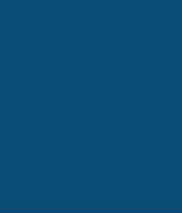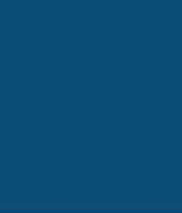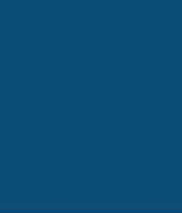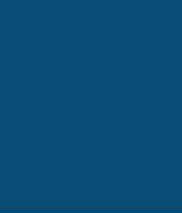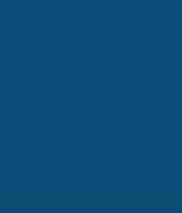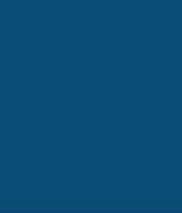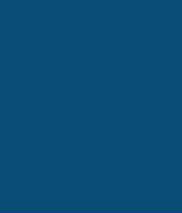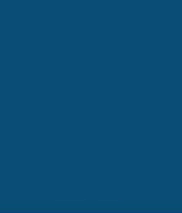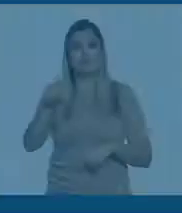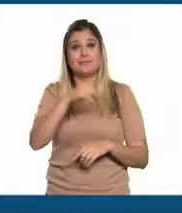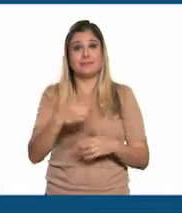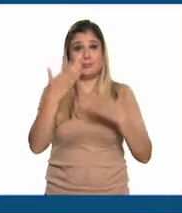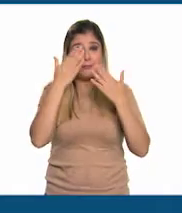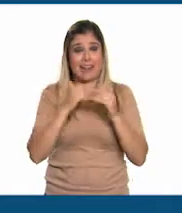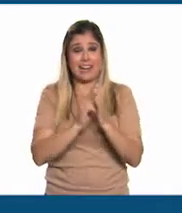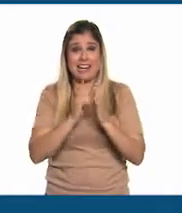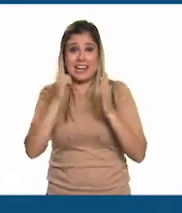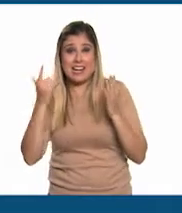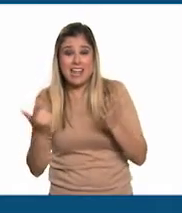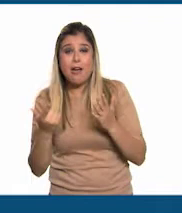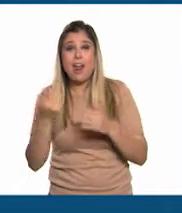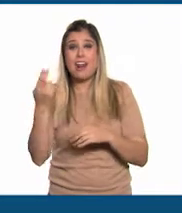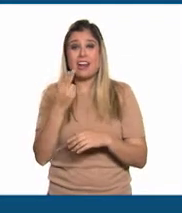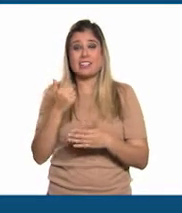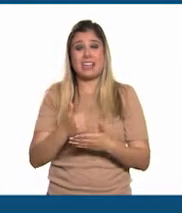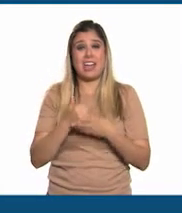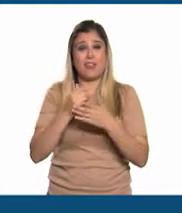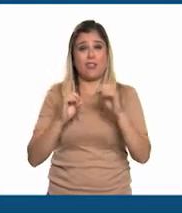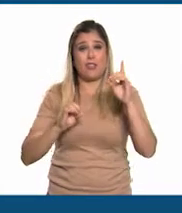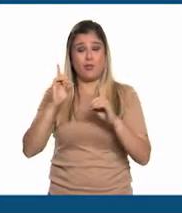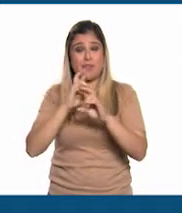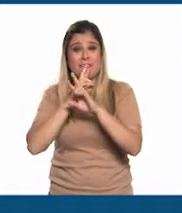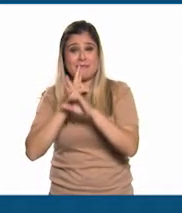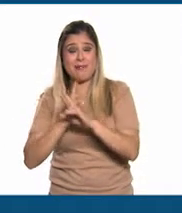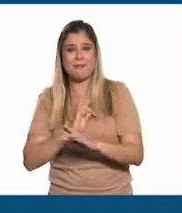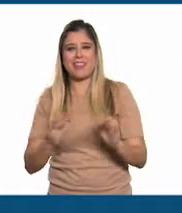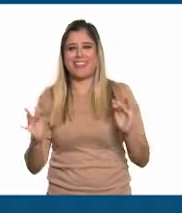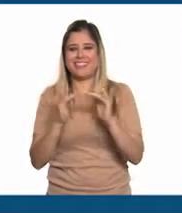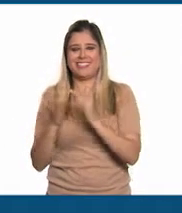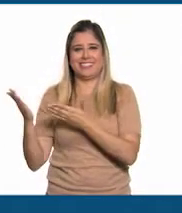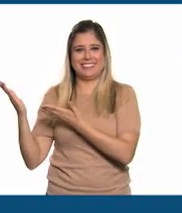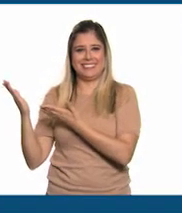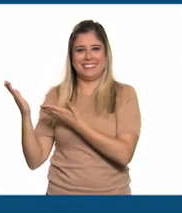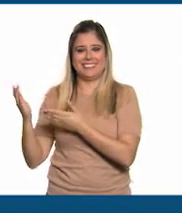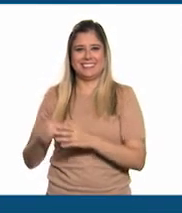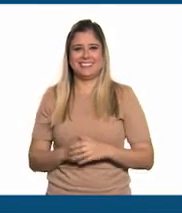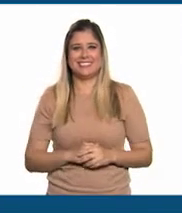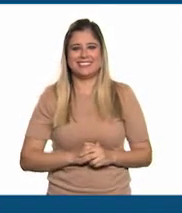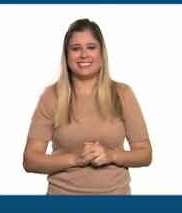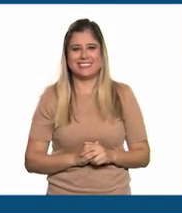Si no tienes el libro de texto o necesitas ayuda para responder las preguntas, contáctanos.